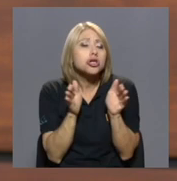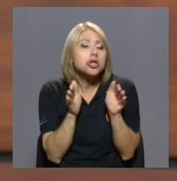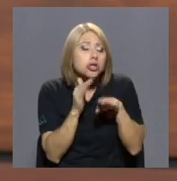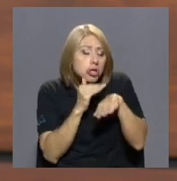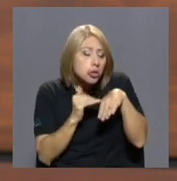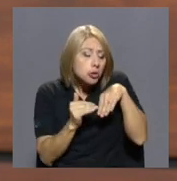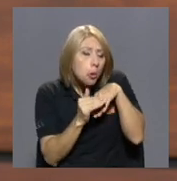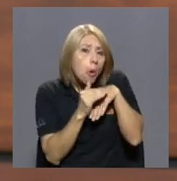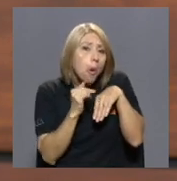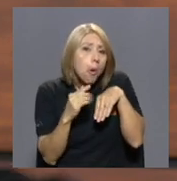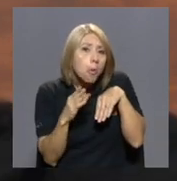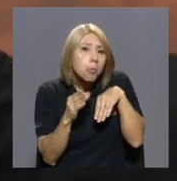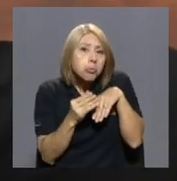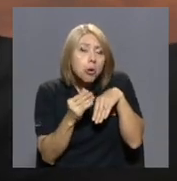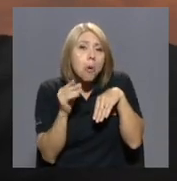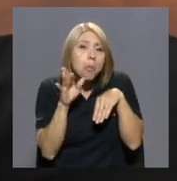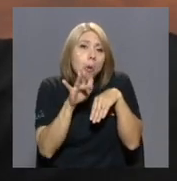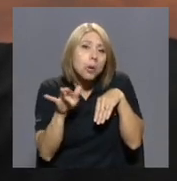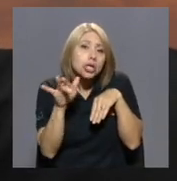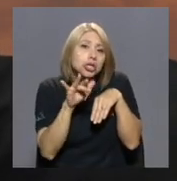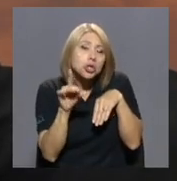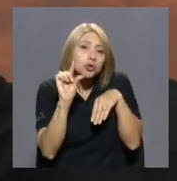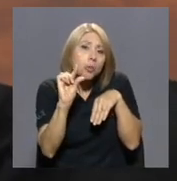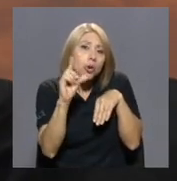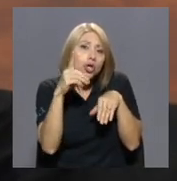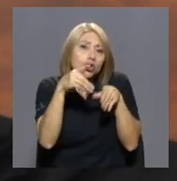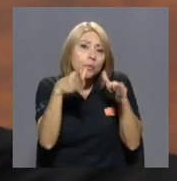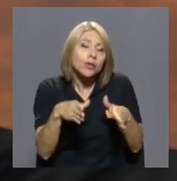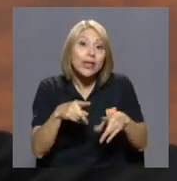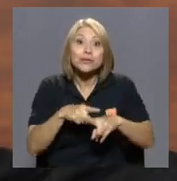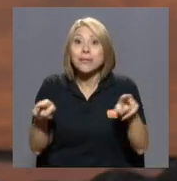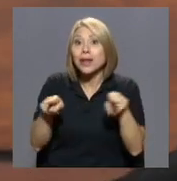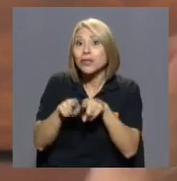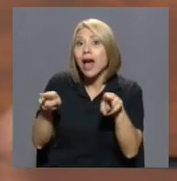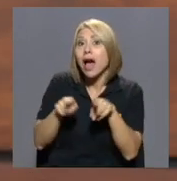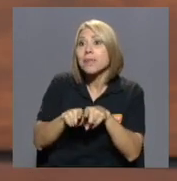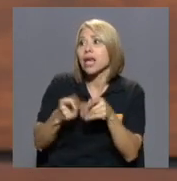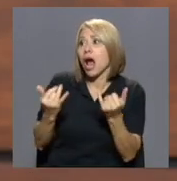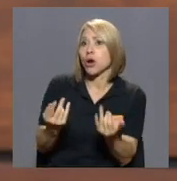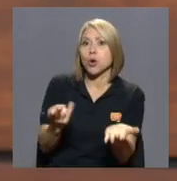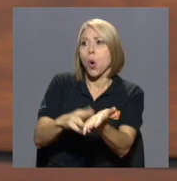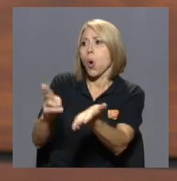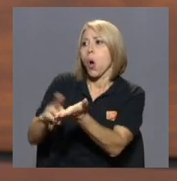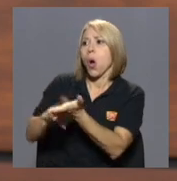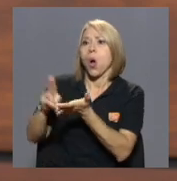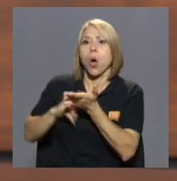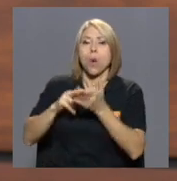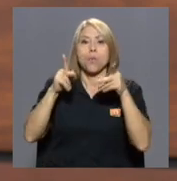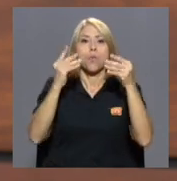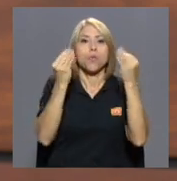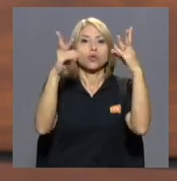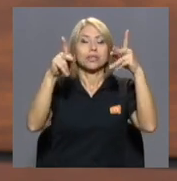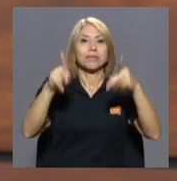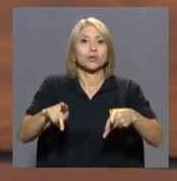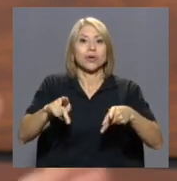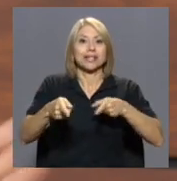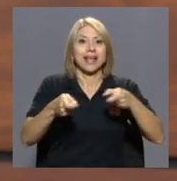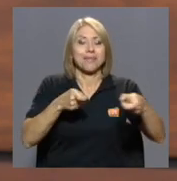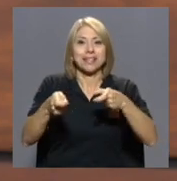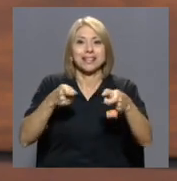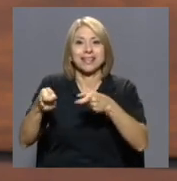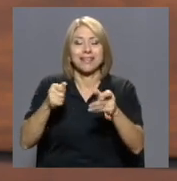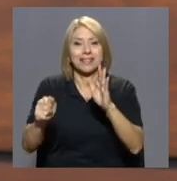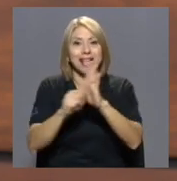diputados. Pero por otro lado, nos metieron un ejército de gente, de personal administrativo en la Asamblea, que igual